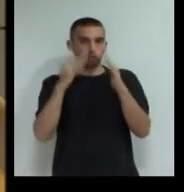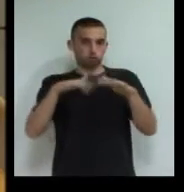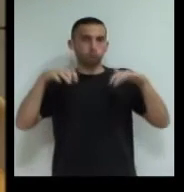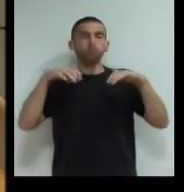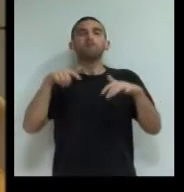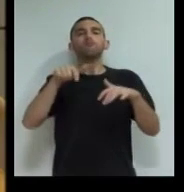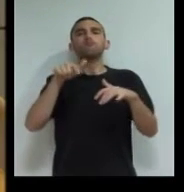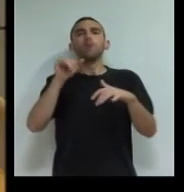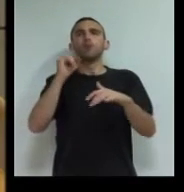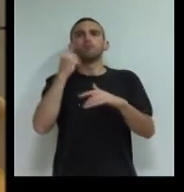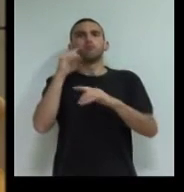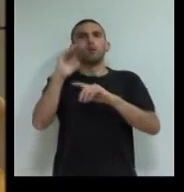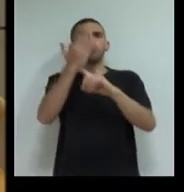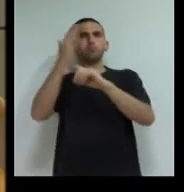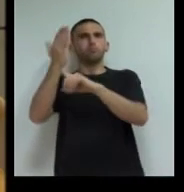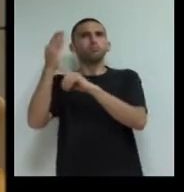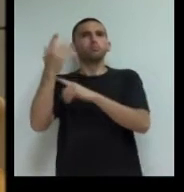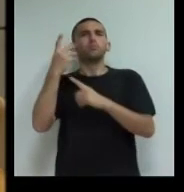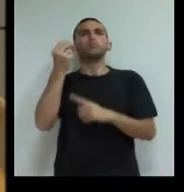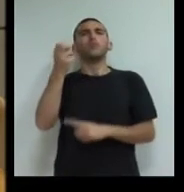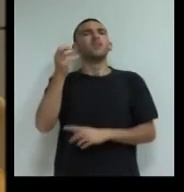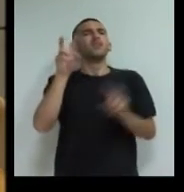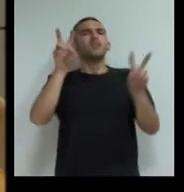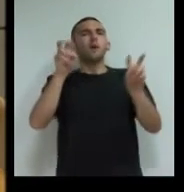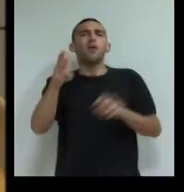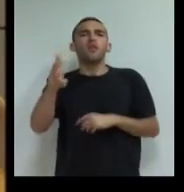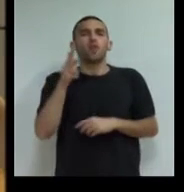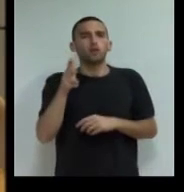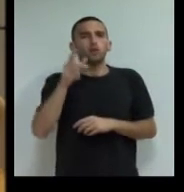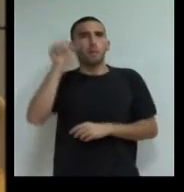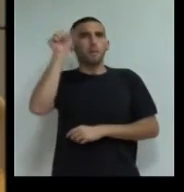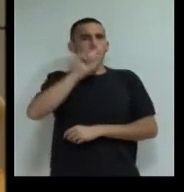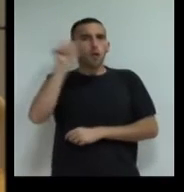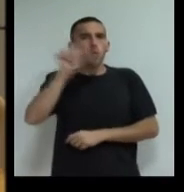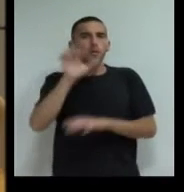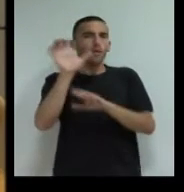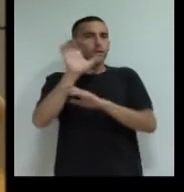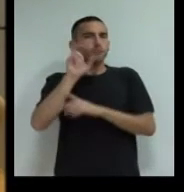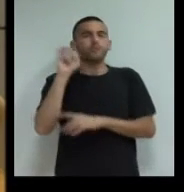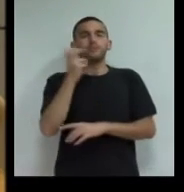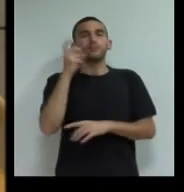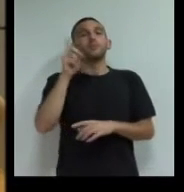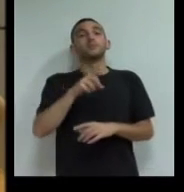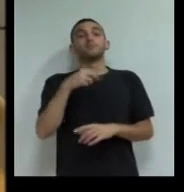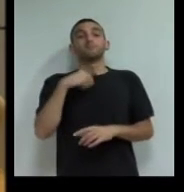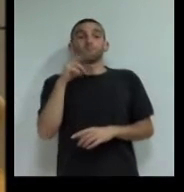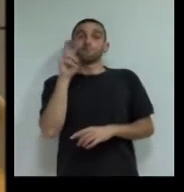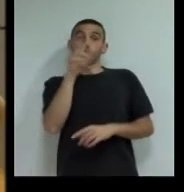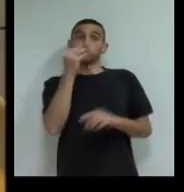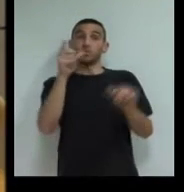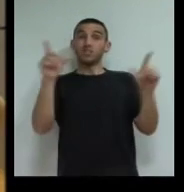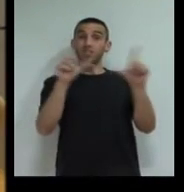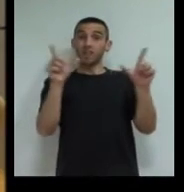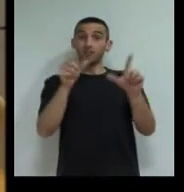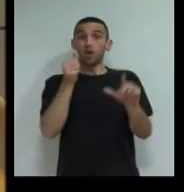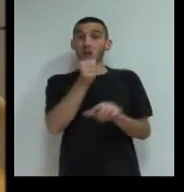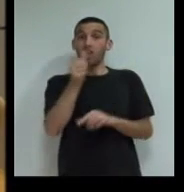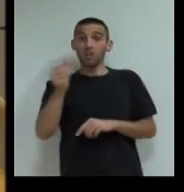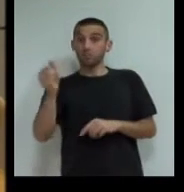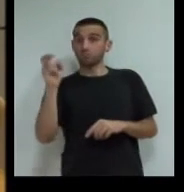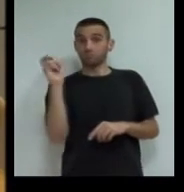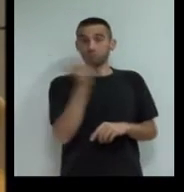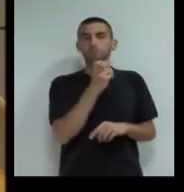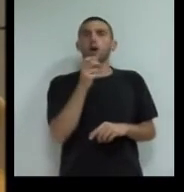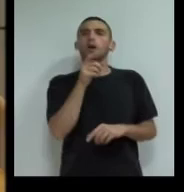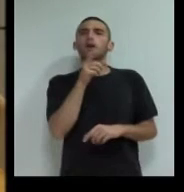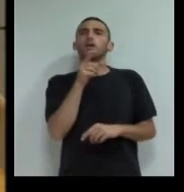sobre todo del tema de derechos, películas y esto. Ahora mismo las cadenas de televisión están viendo un fenómeno